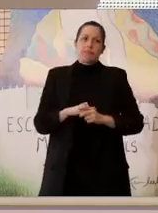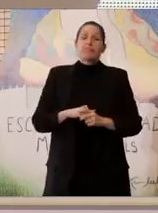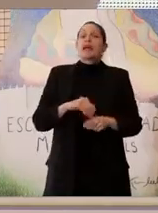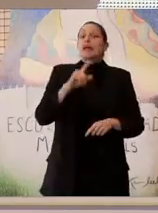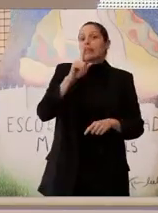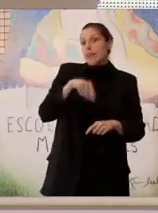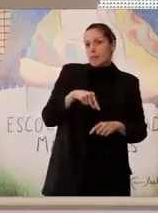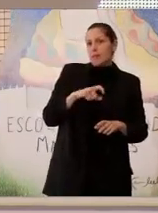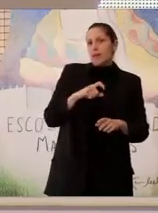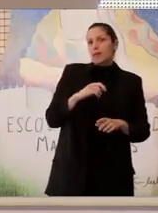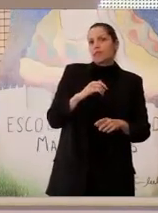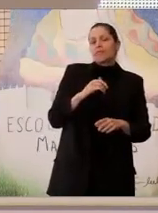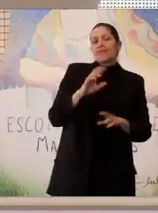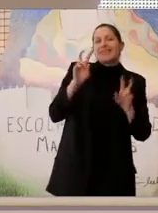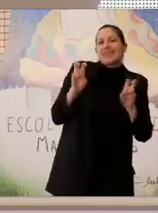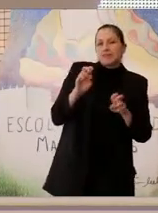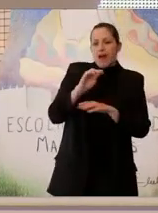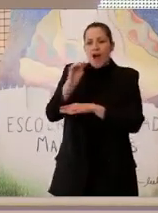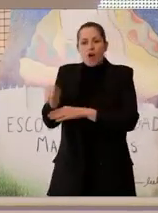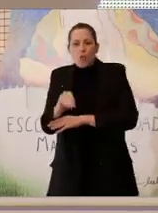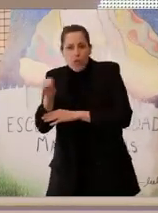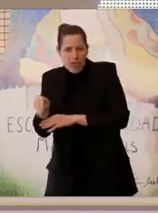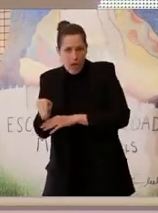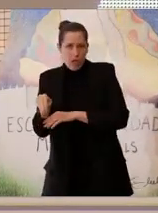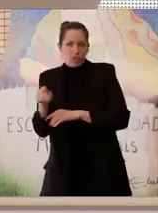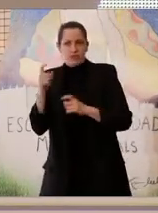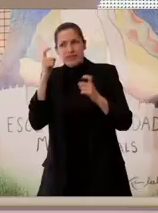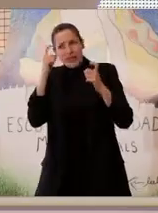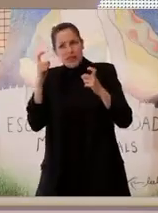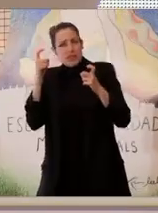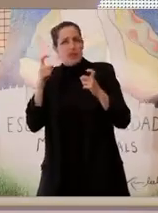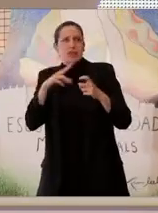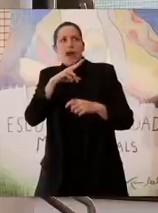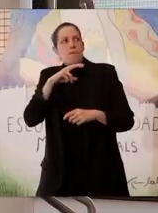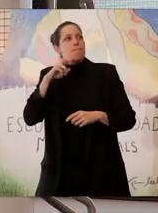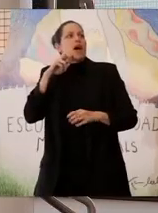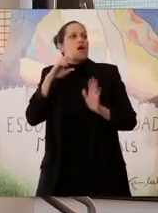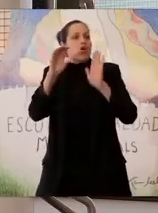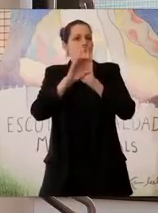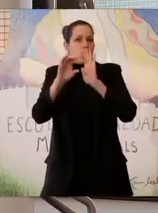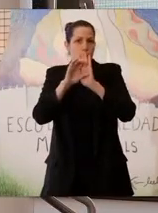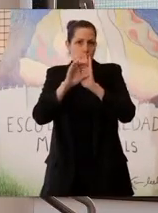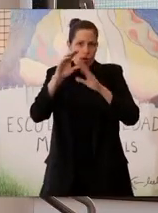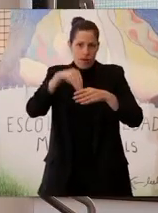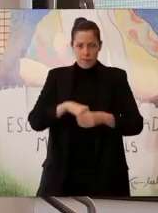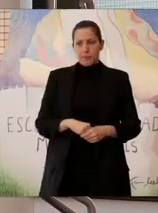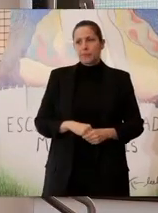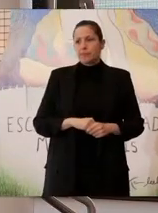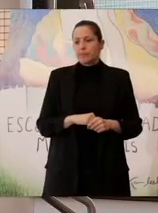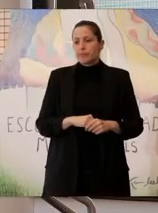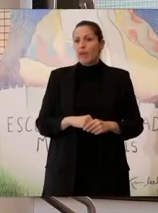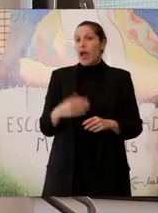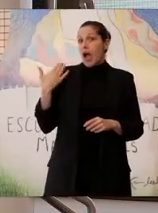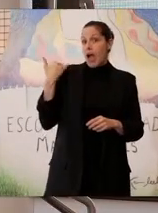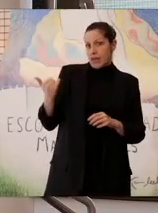discrecional, los cuidados se incluyan como un valor curricular, ¿vale? Creo que ayer se decía, y además hablaba Nuria